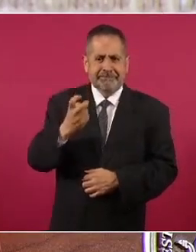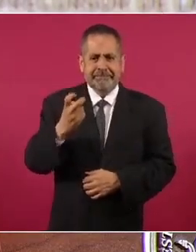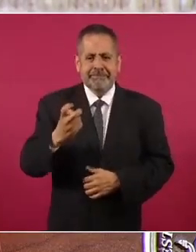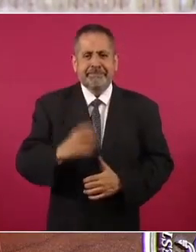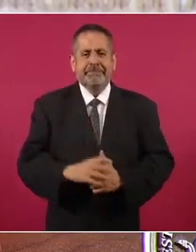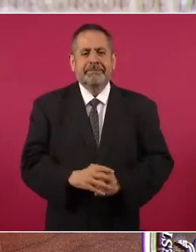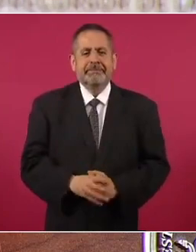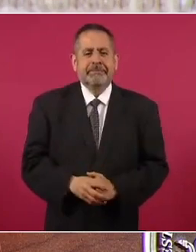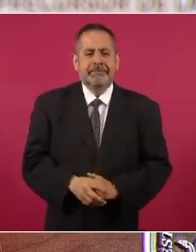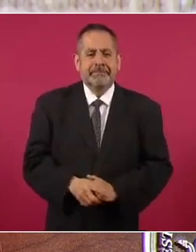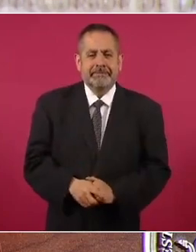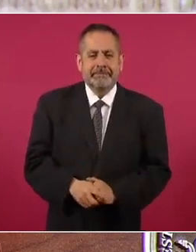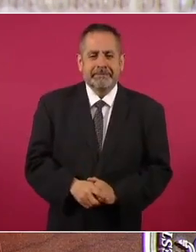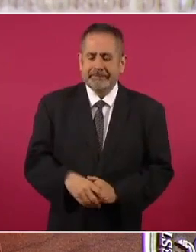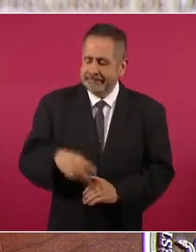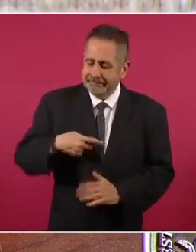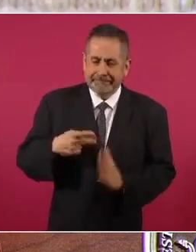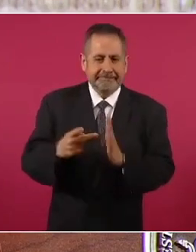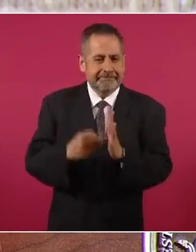Tengo que estar